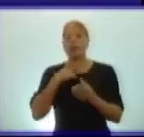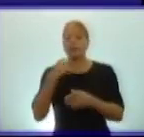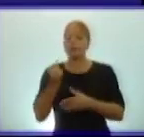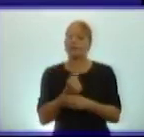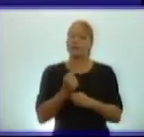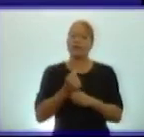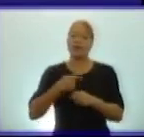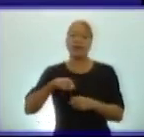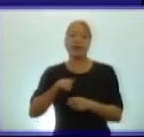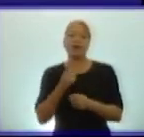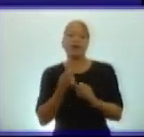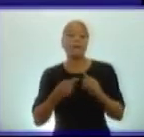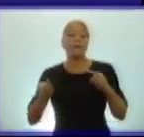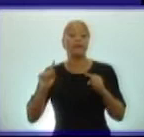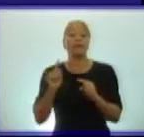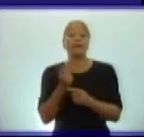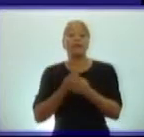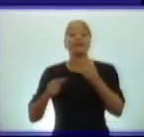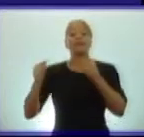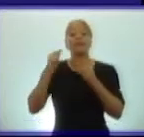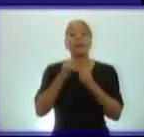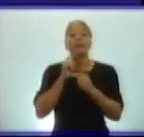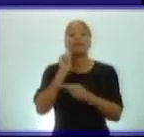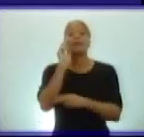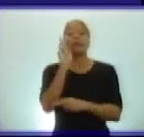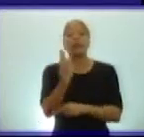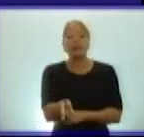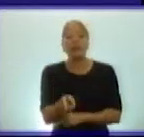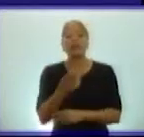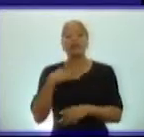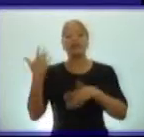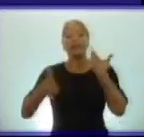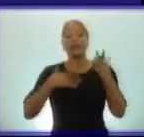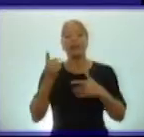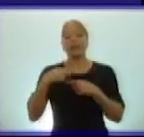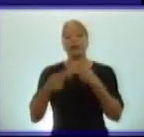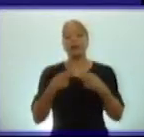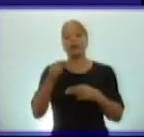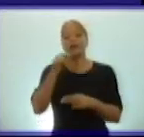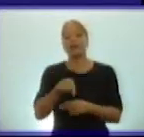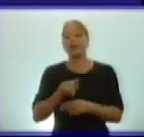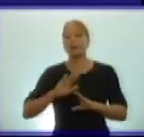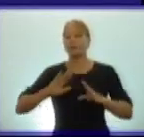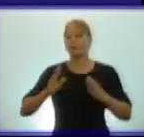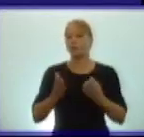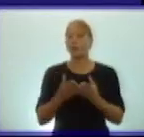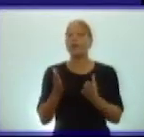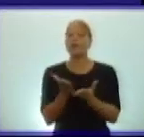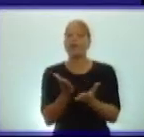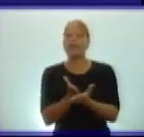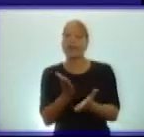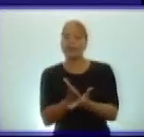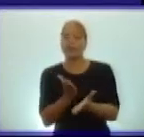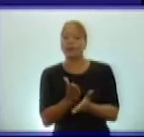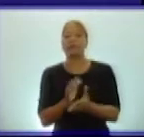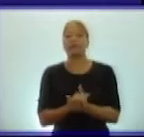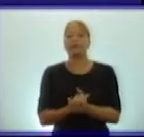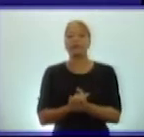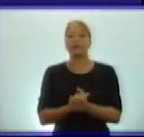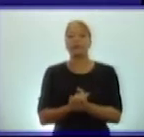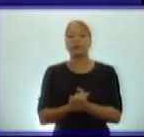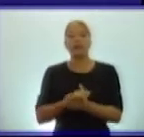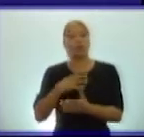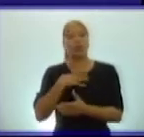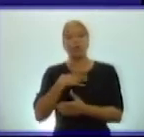trabajar. Pero esencialmente estamos orientando que las actividades que vamos a hacer hoy sean todas por el libro de texto, partiendo de que no todos tenemos